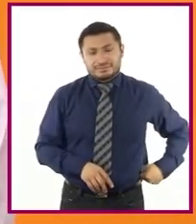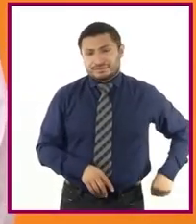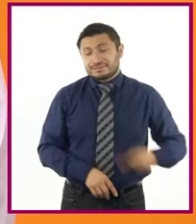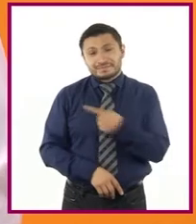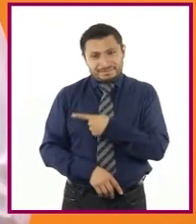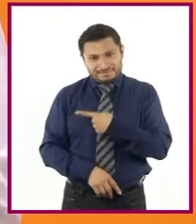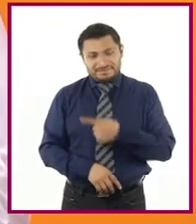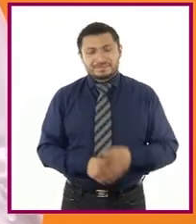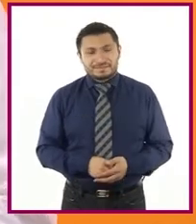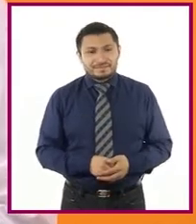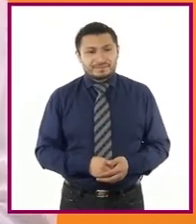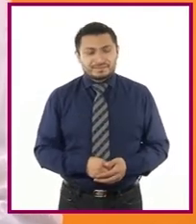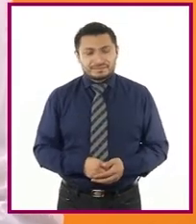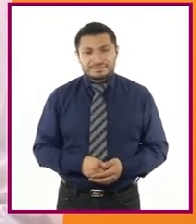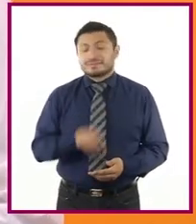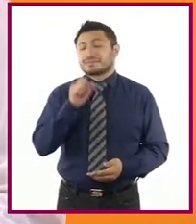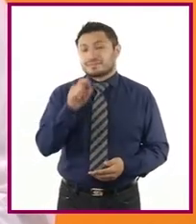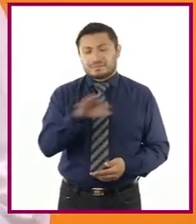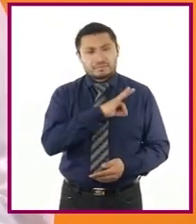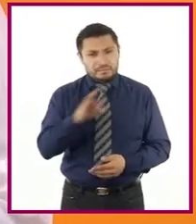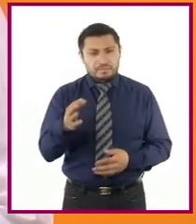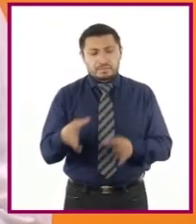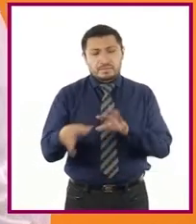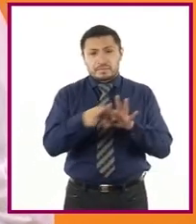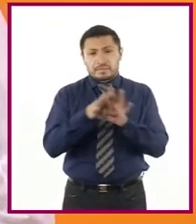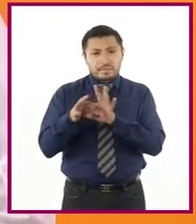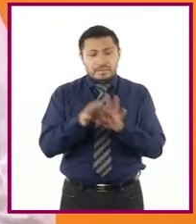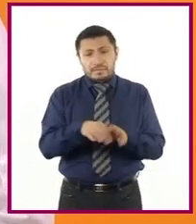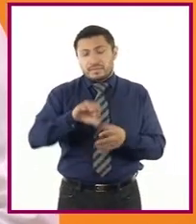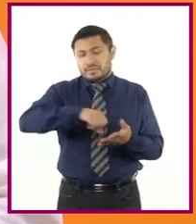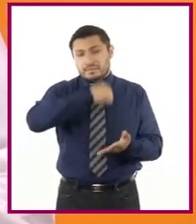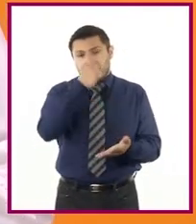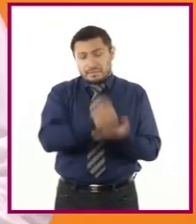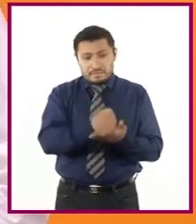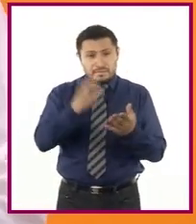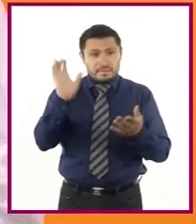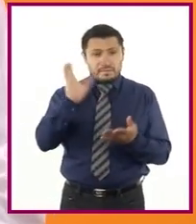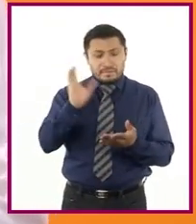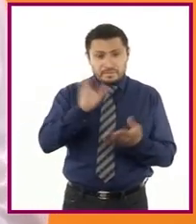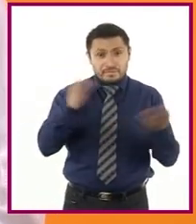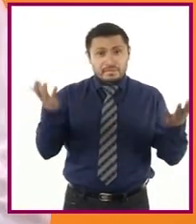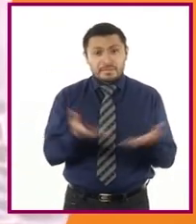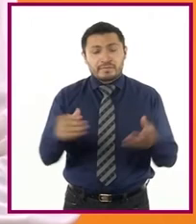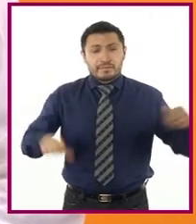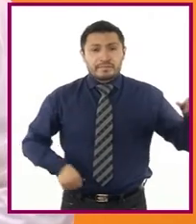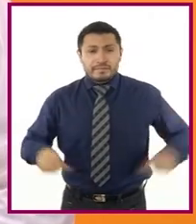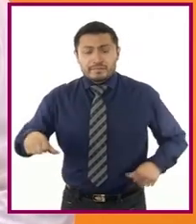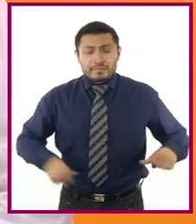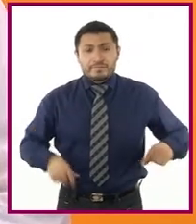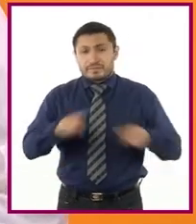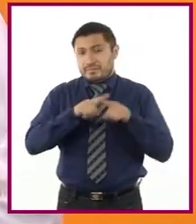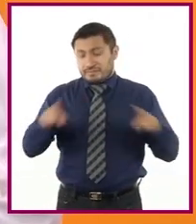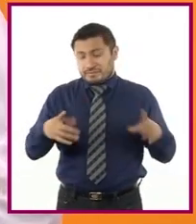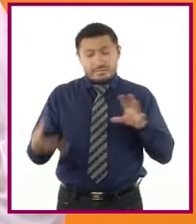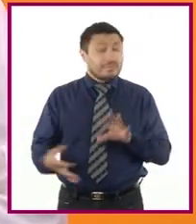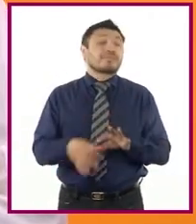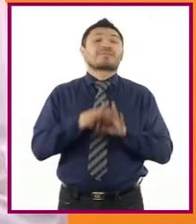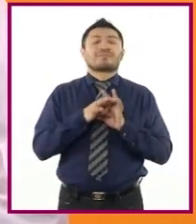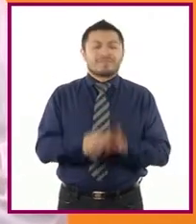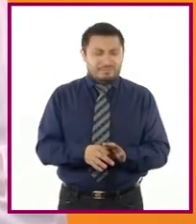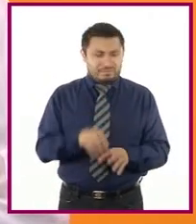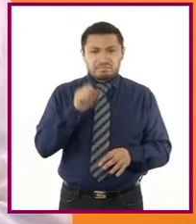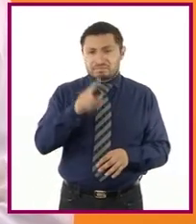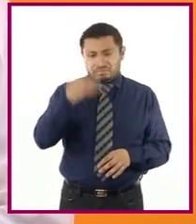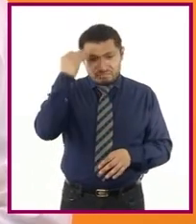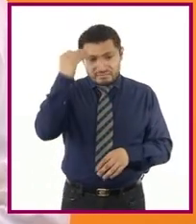abajo. También se pueden combinar los símbolos cuando se realizan acciones diferentes al mismo tiempo